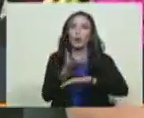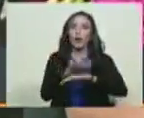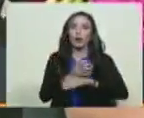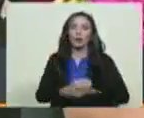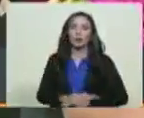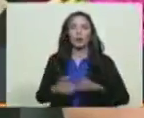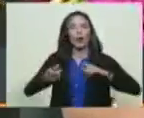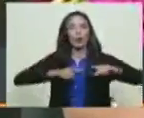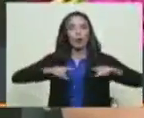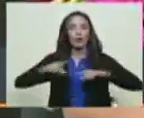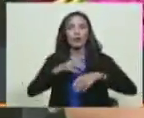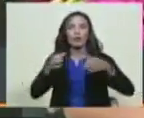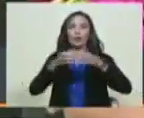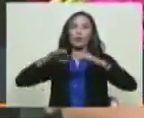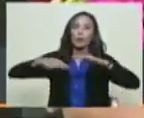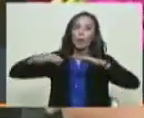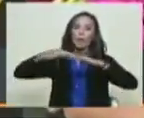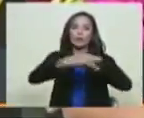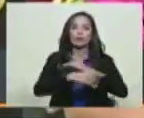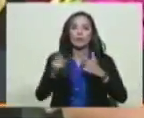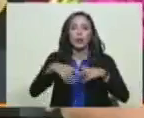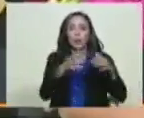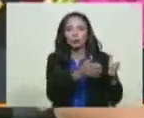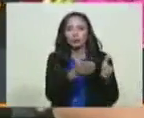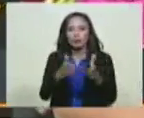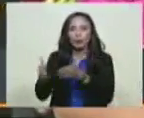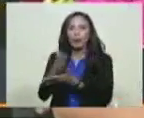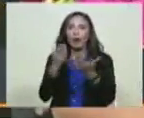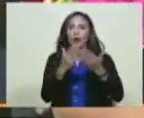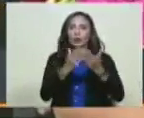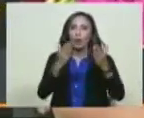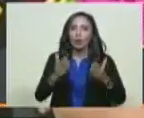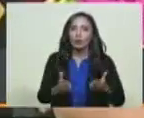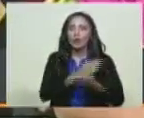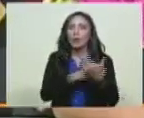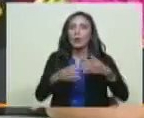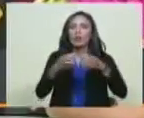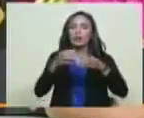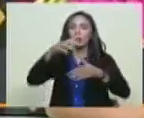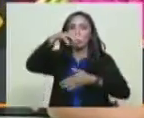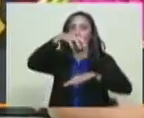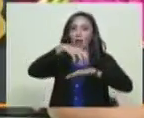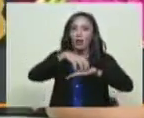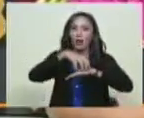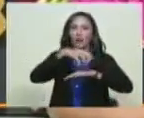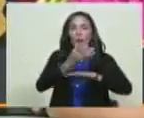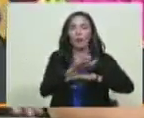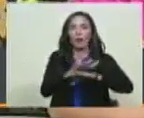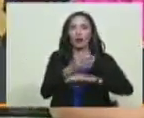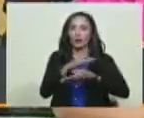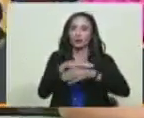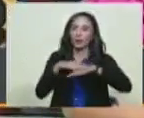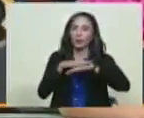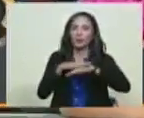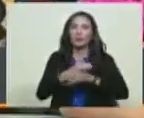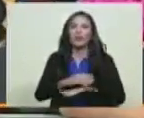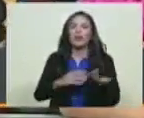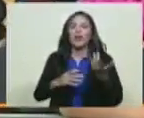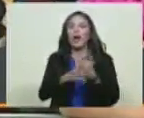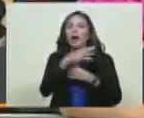coordinadora municipal de la organización bolivariana estudiantil por el estado monagas y eres la delegada más joven